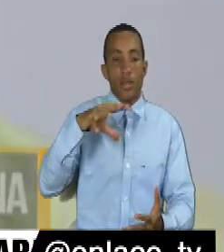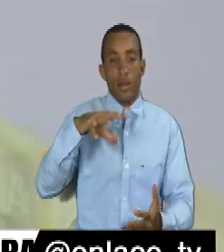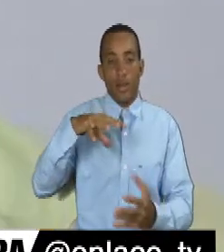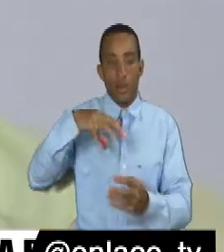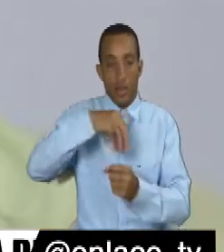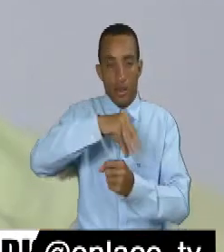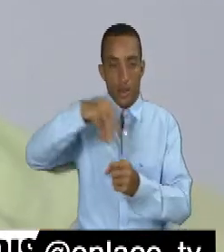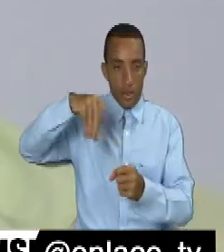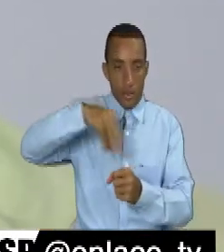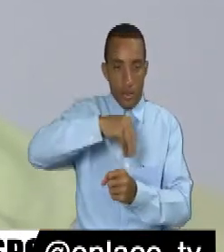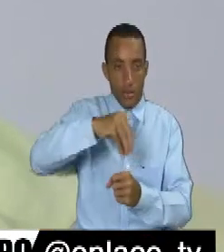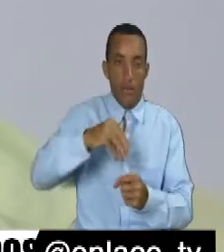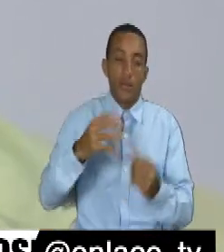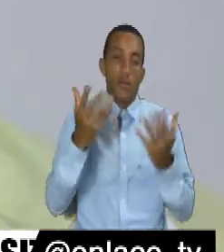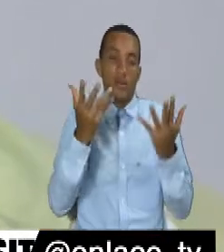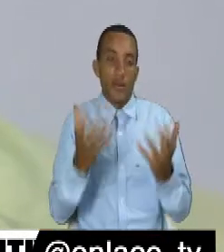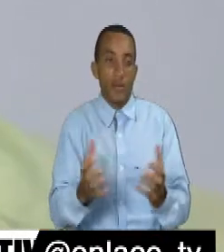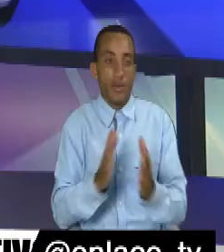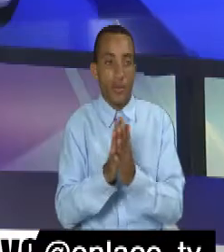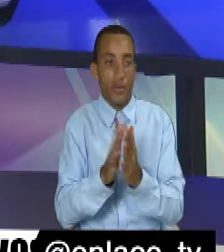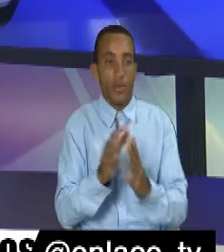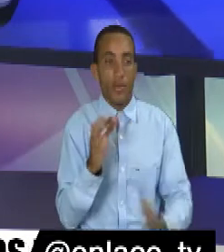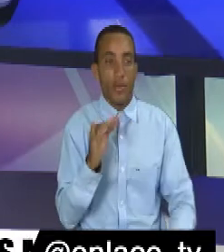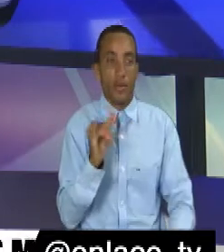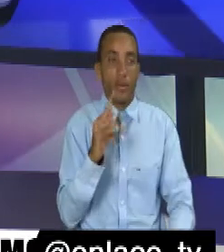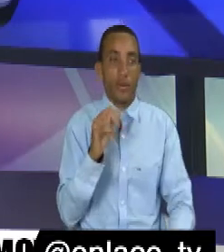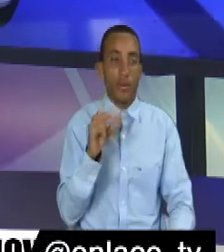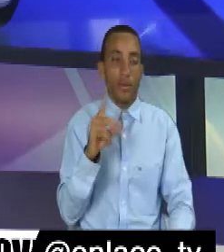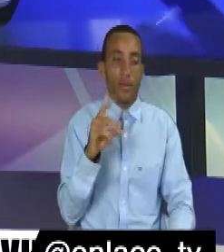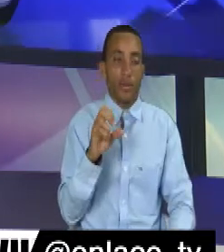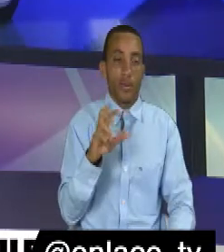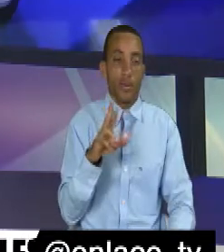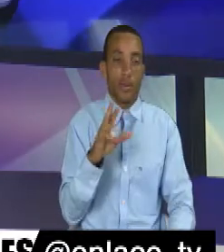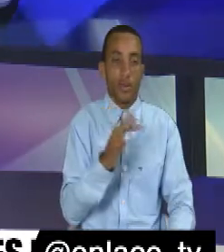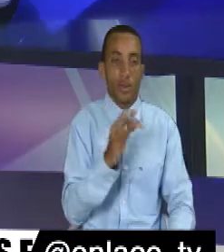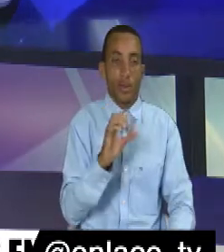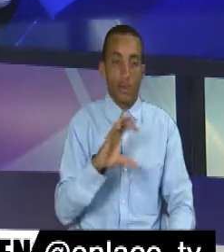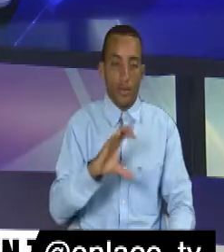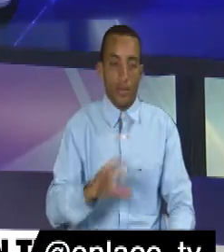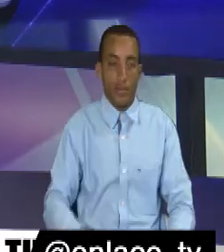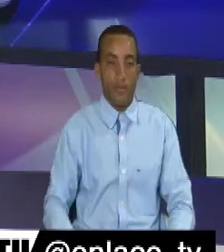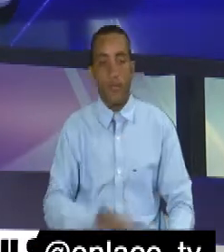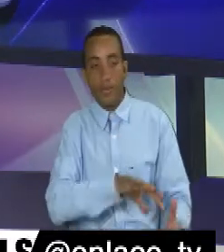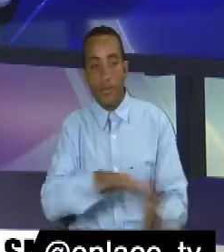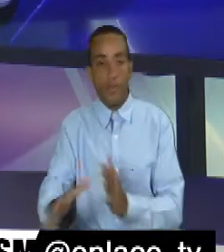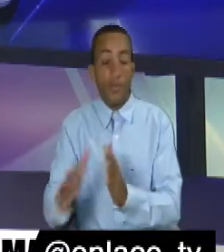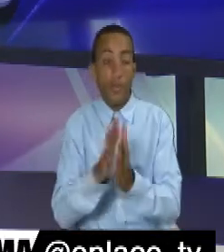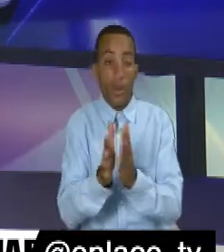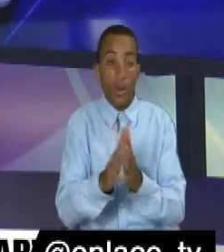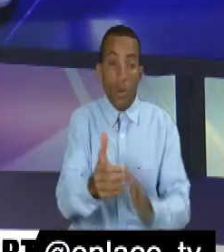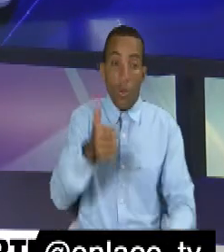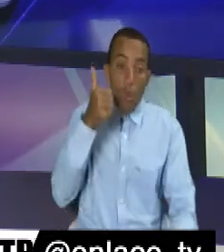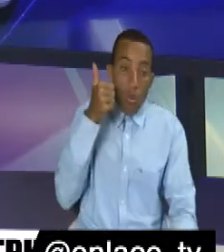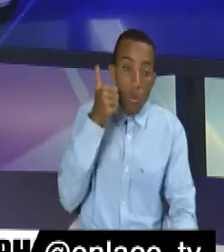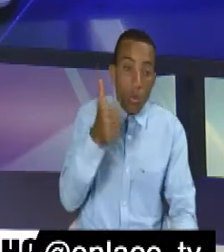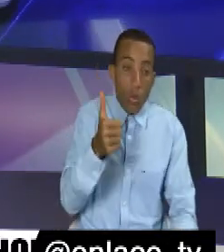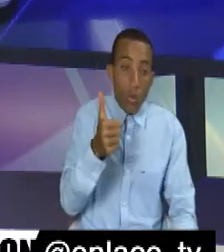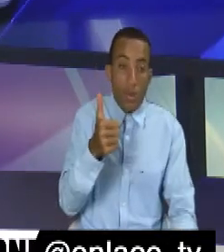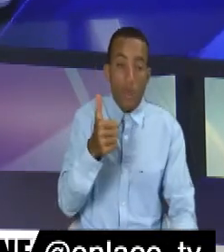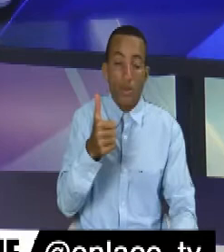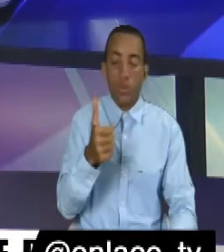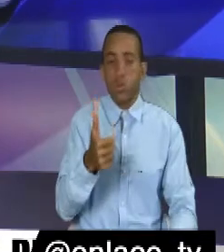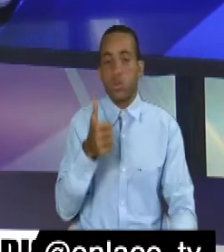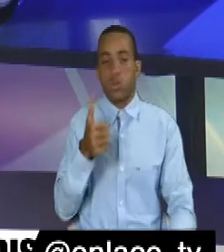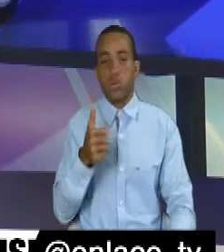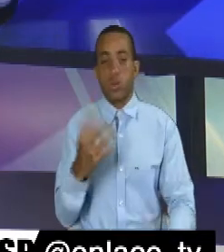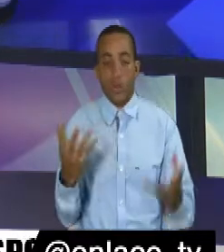Desarrollo Territorial, FINDETER. Y hoy en nuestra sección de Buenas Noticias tendremos la historia de un grupo de personas que trabajan